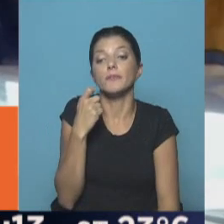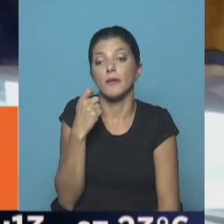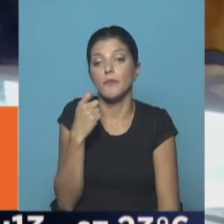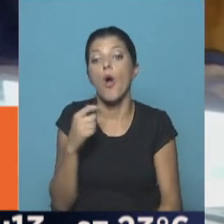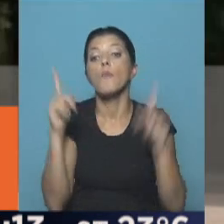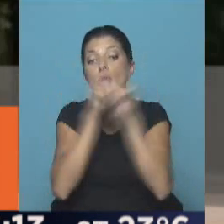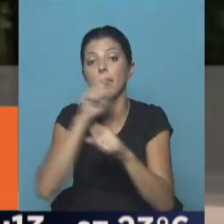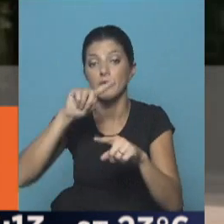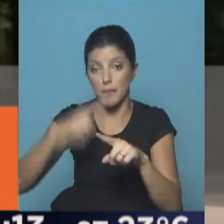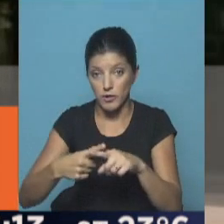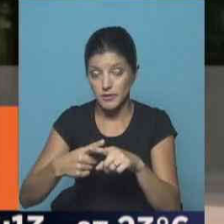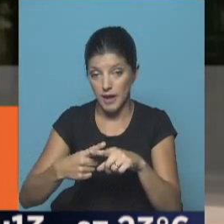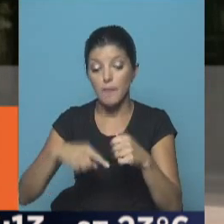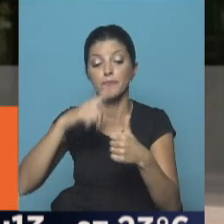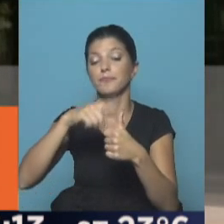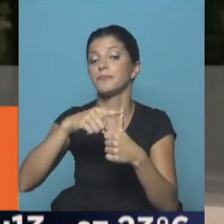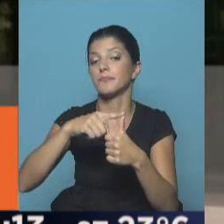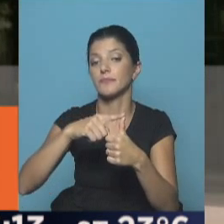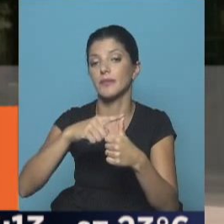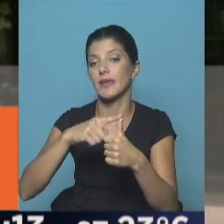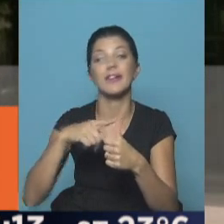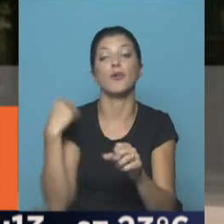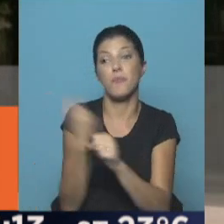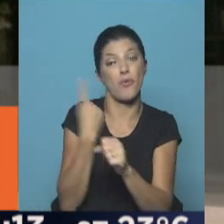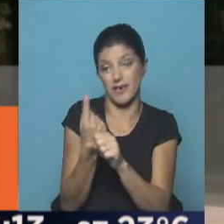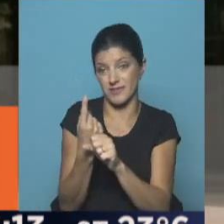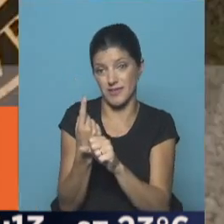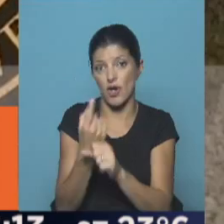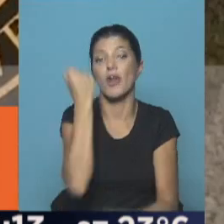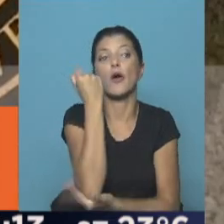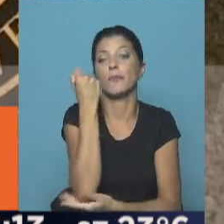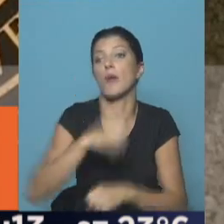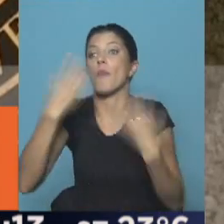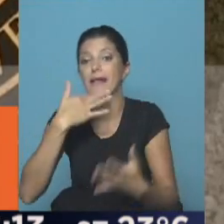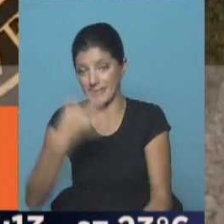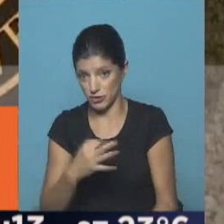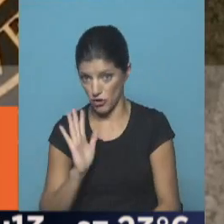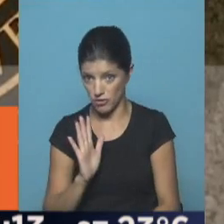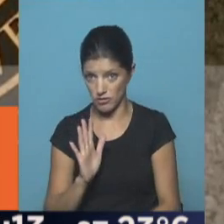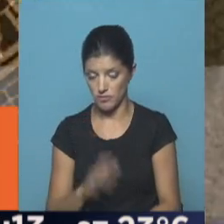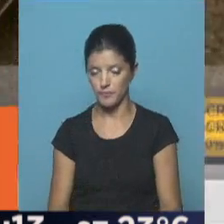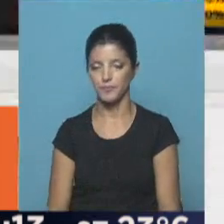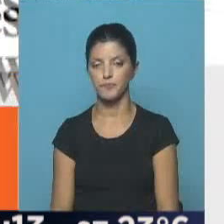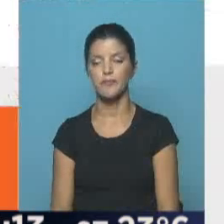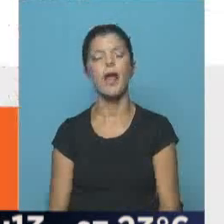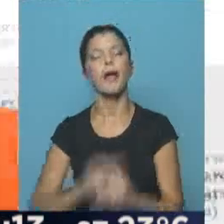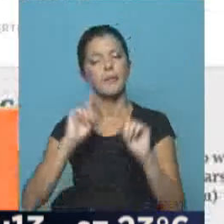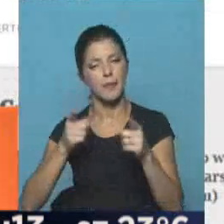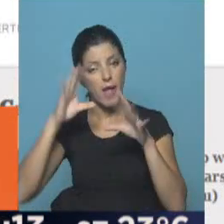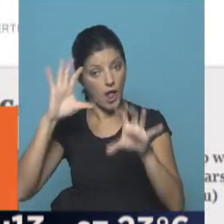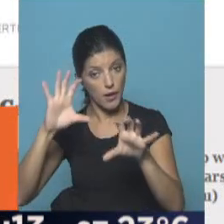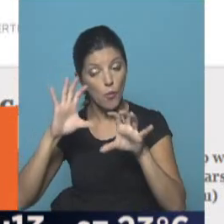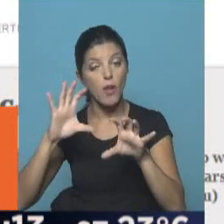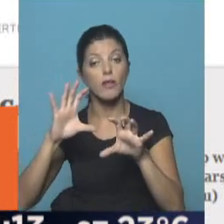pero es una buena lección. Complicaciones en la política que no te permiten hacer con la economía cualquier cosa. Recordemos también que hubo una